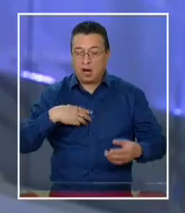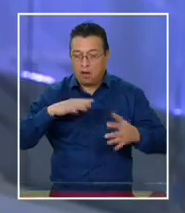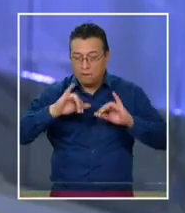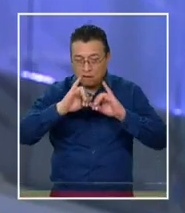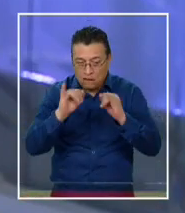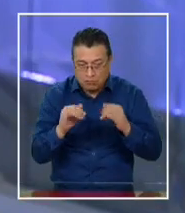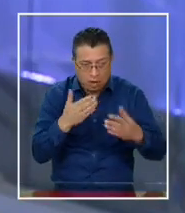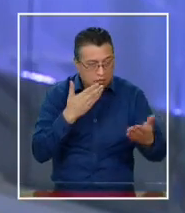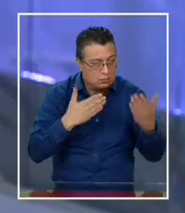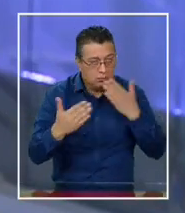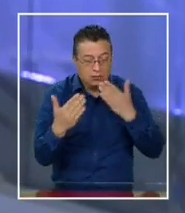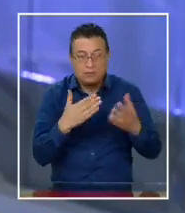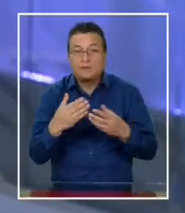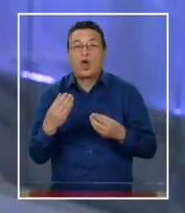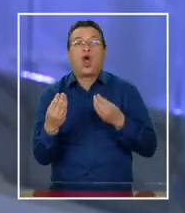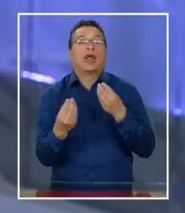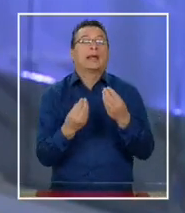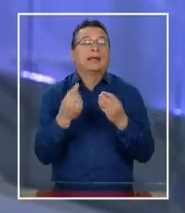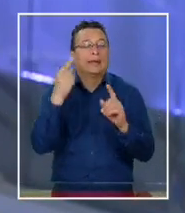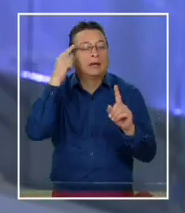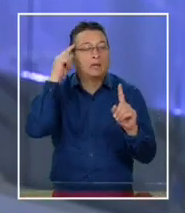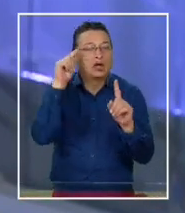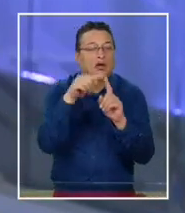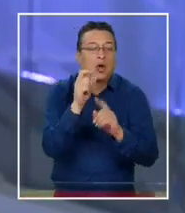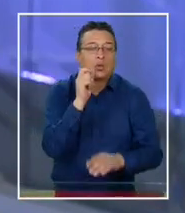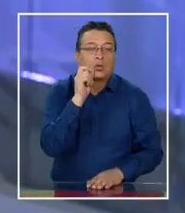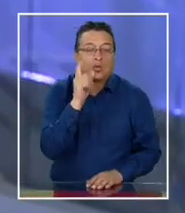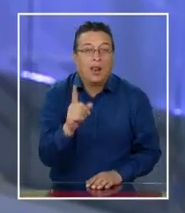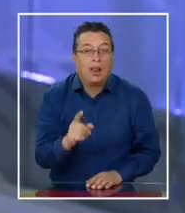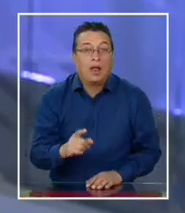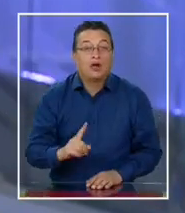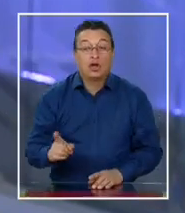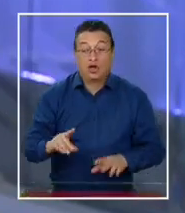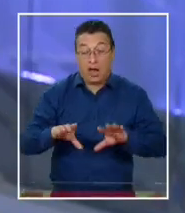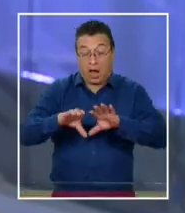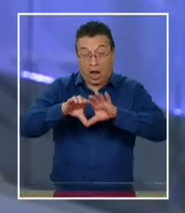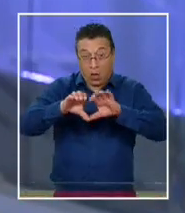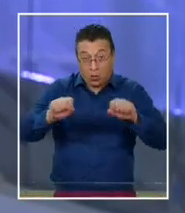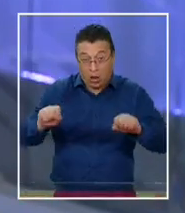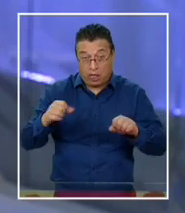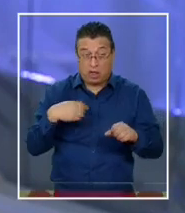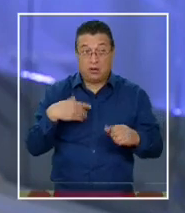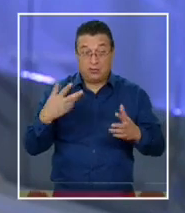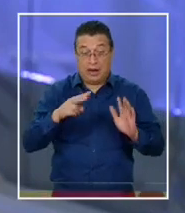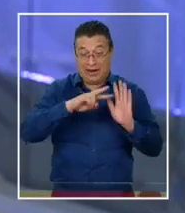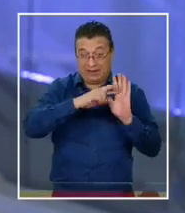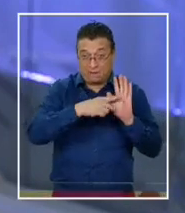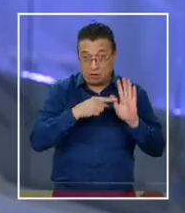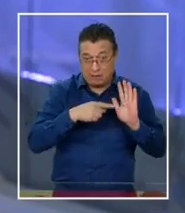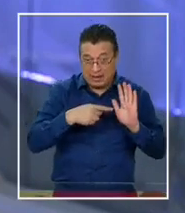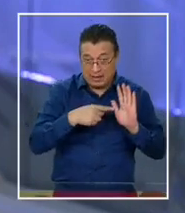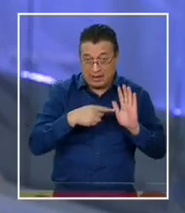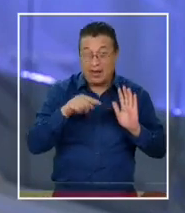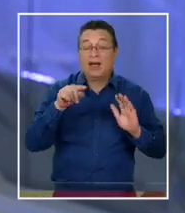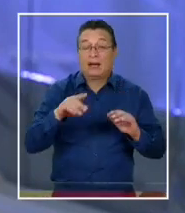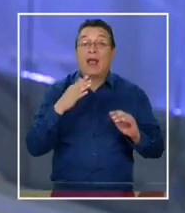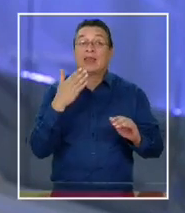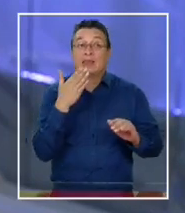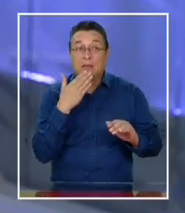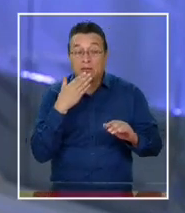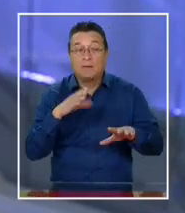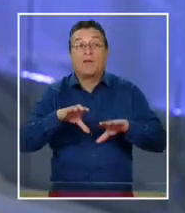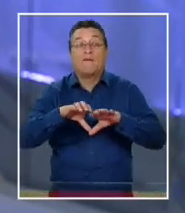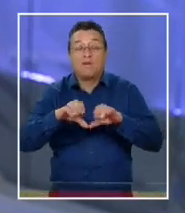van a discutir pero Con qué propósito no solamente de buscar un acuerdo en la fórmula de la Reforma sino también